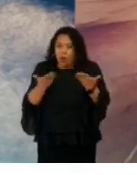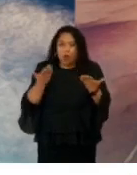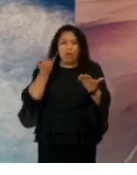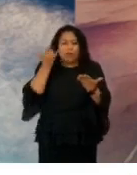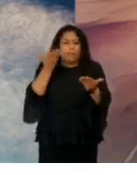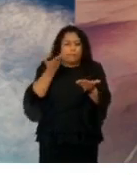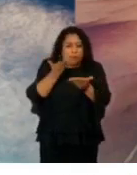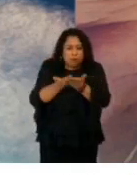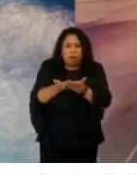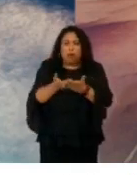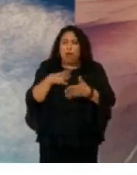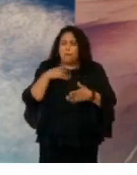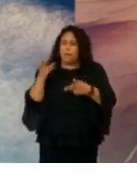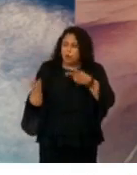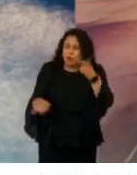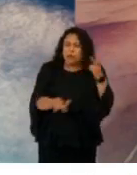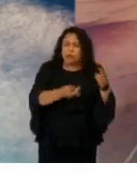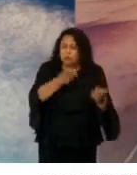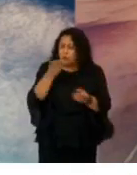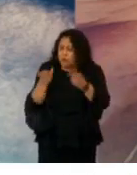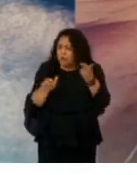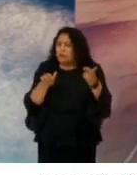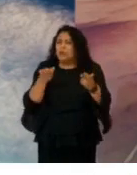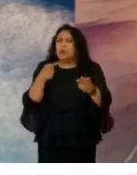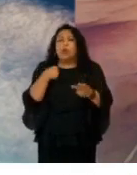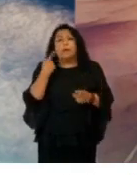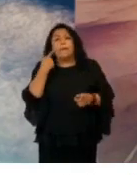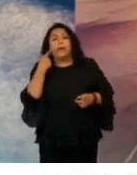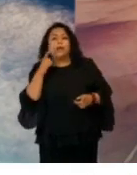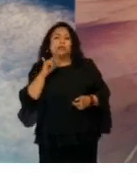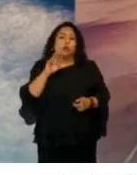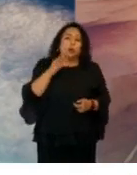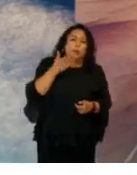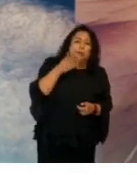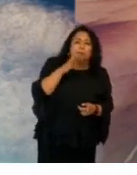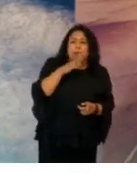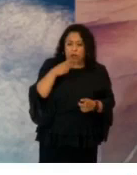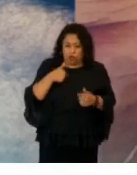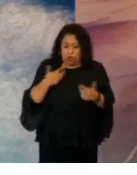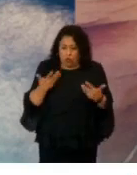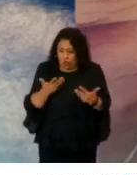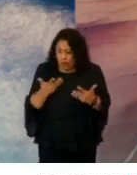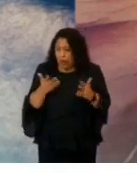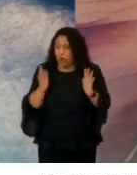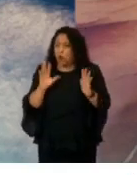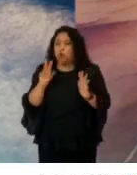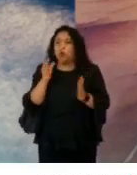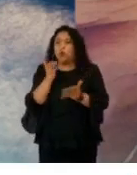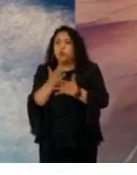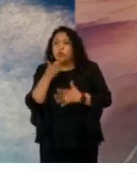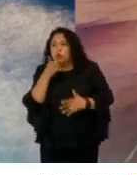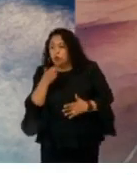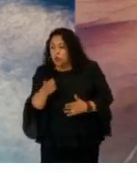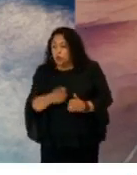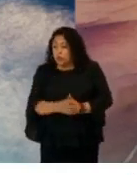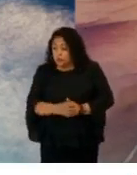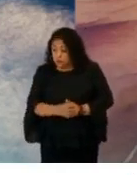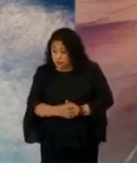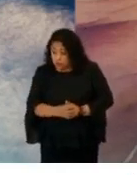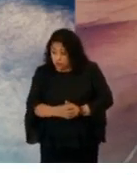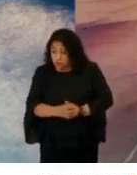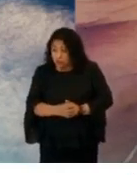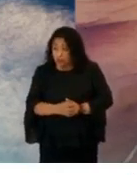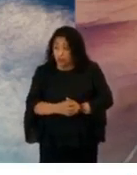¿no? Que está constantemente preguntándose y siendo fiscalizadora al momento de actuar, que no solo esté contente